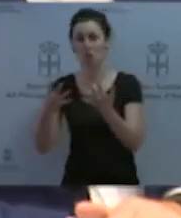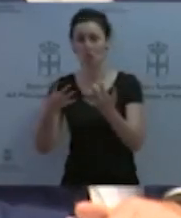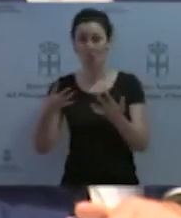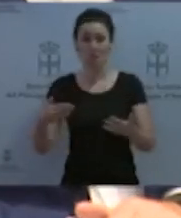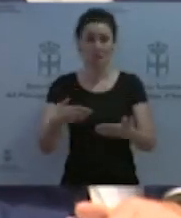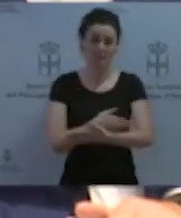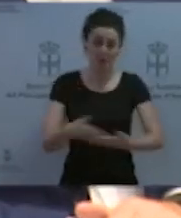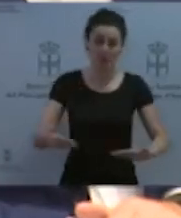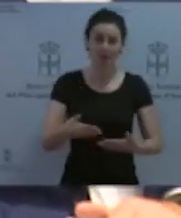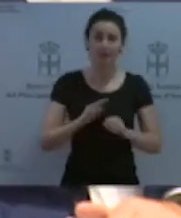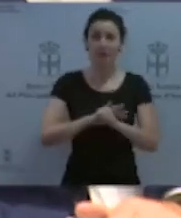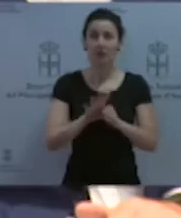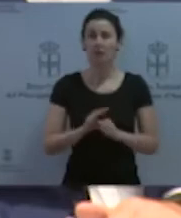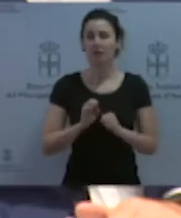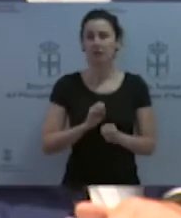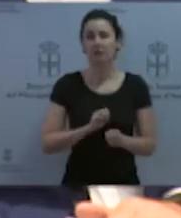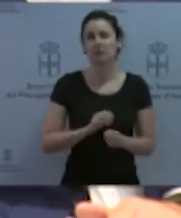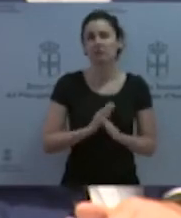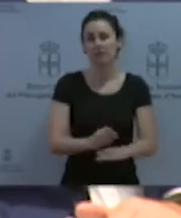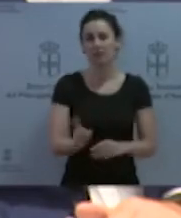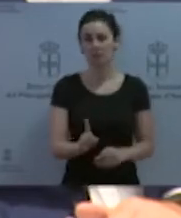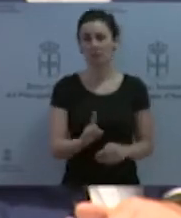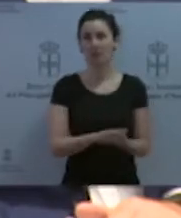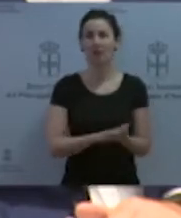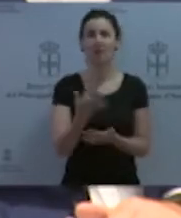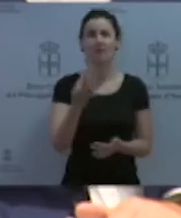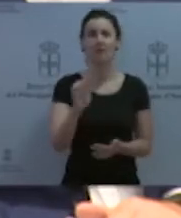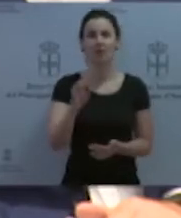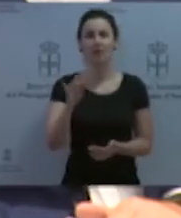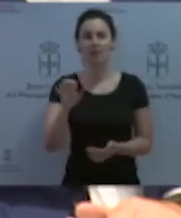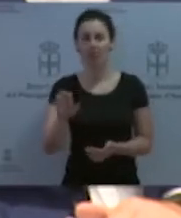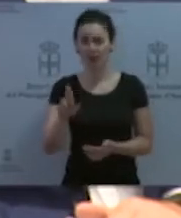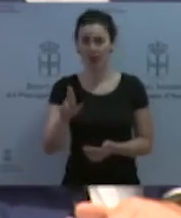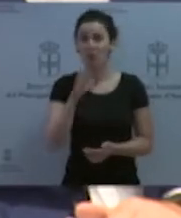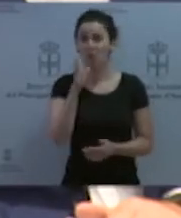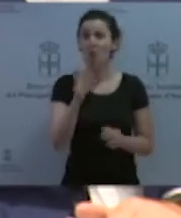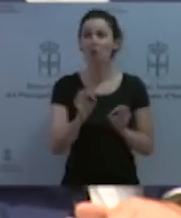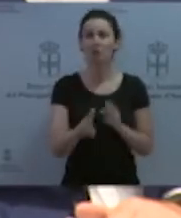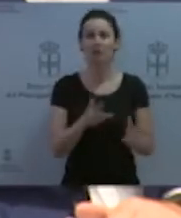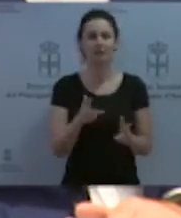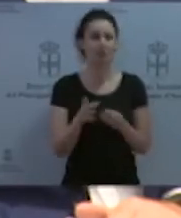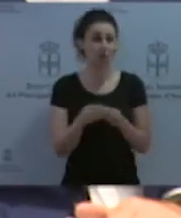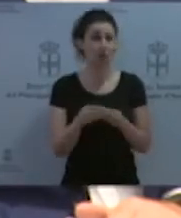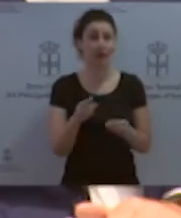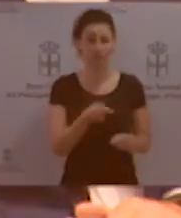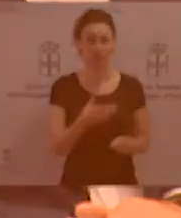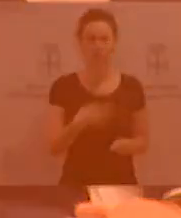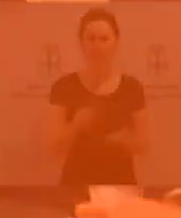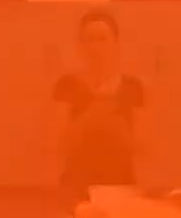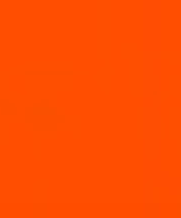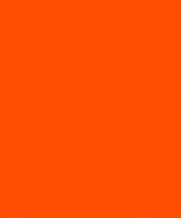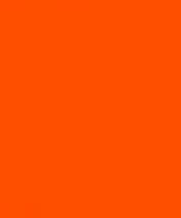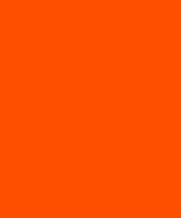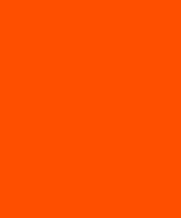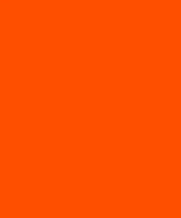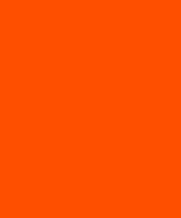hablar por ejemplo de los fondos pero en realidad el vasco ha dicho que va a utilizar en fin una propuesta que depende de ustedes y de su gestión